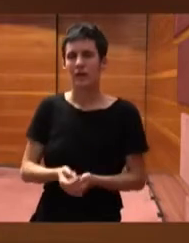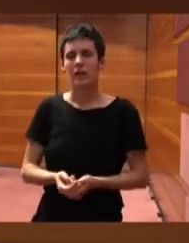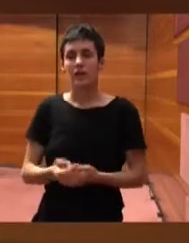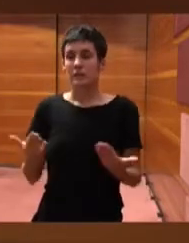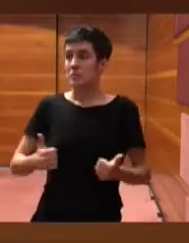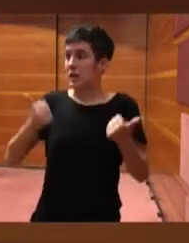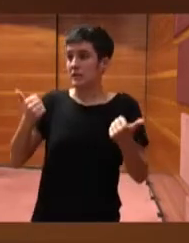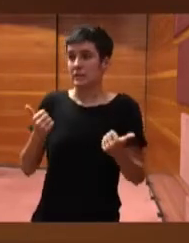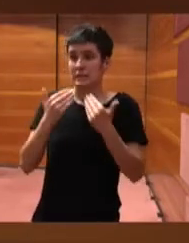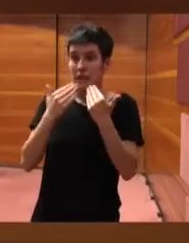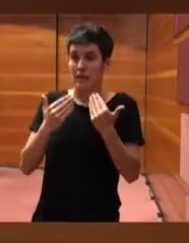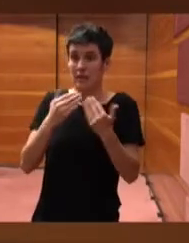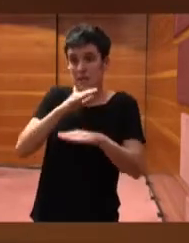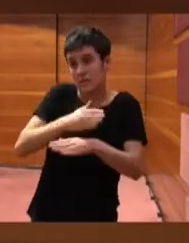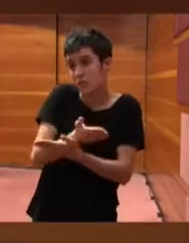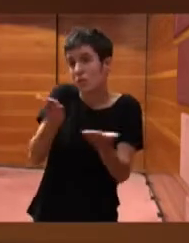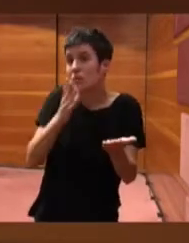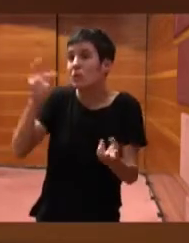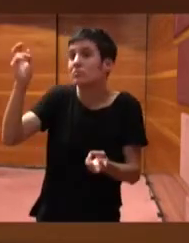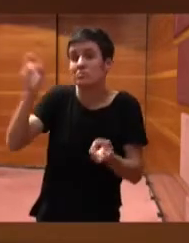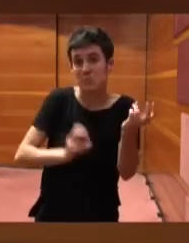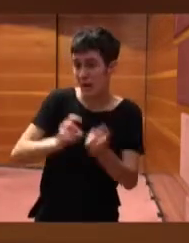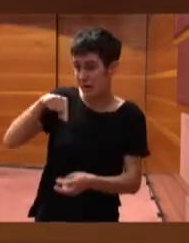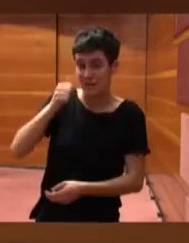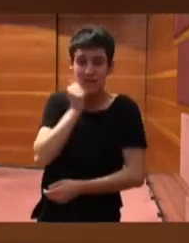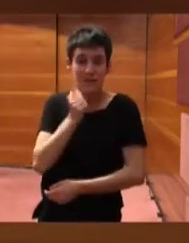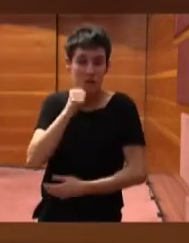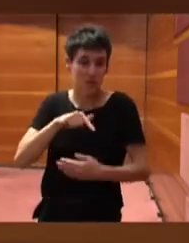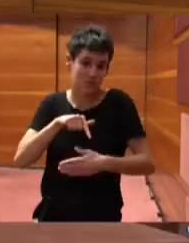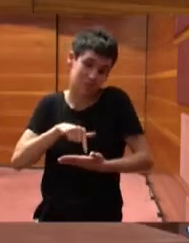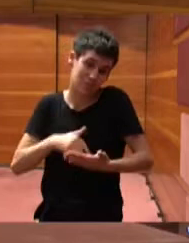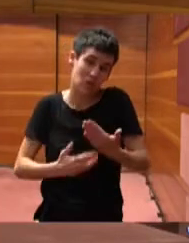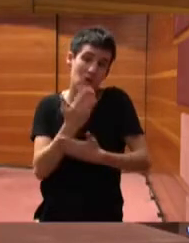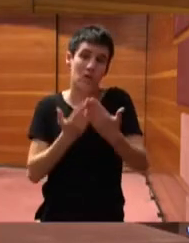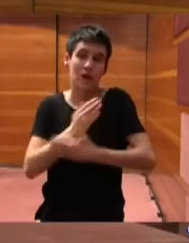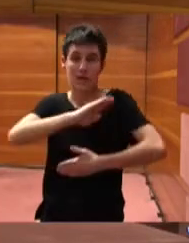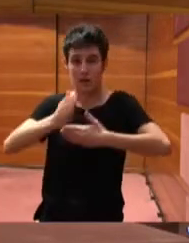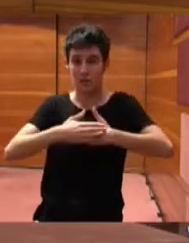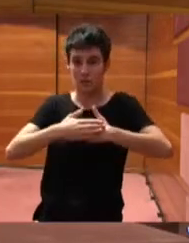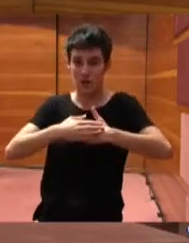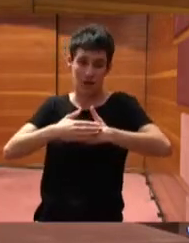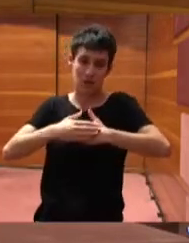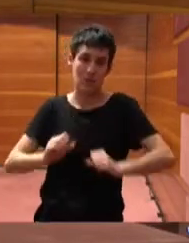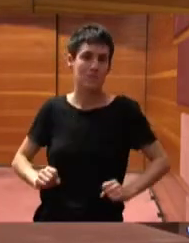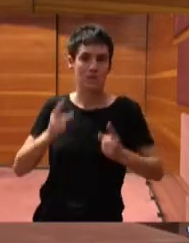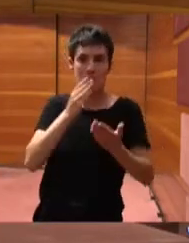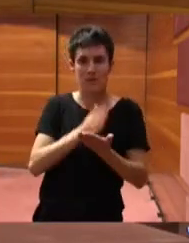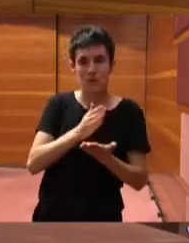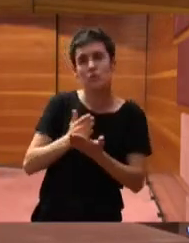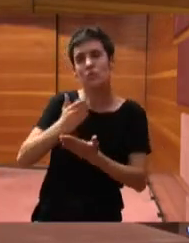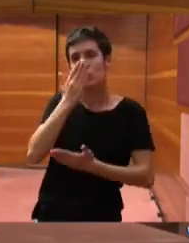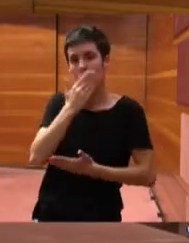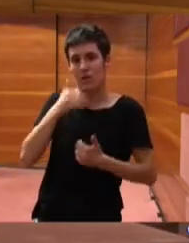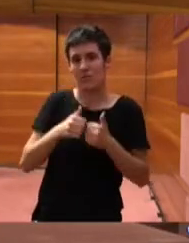nada más. Gracias a todos y a todas por venir hoy un sábado a esta jornada de clausura de esta primera edición de la Escuela de la